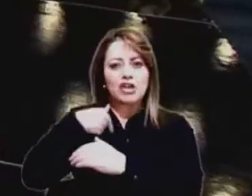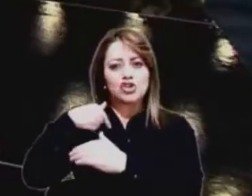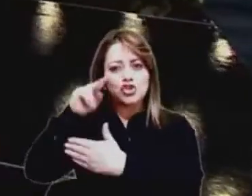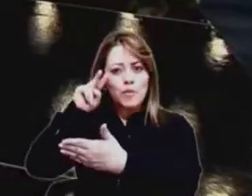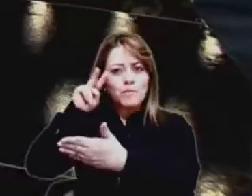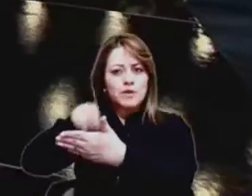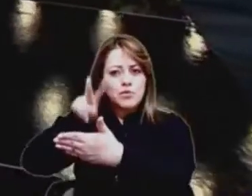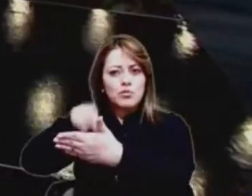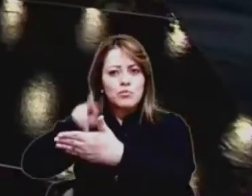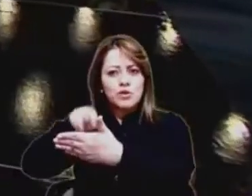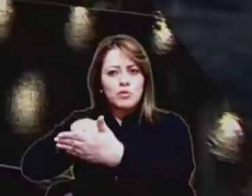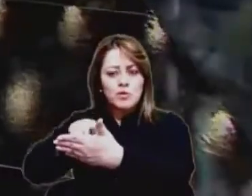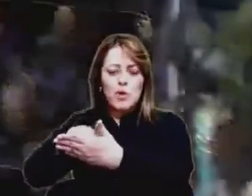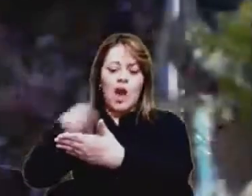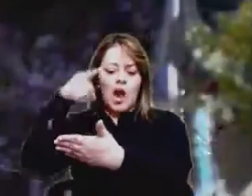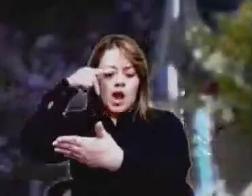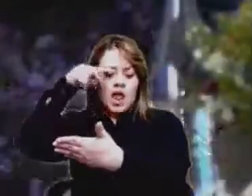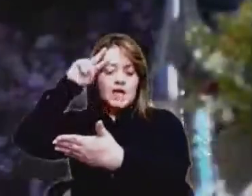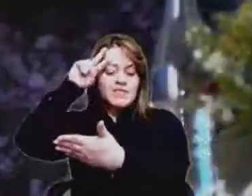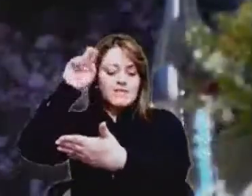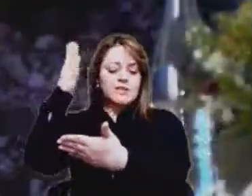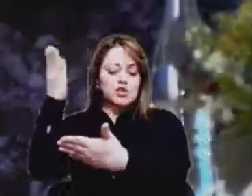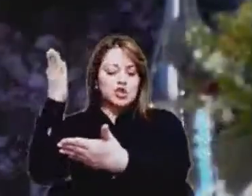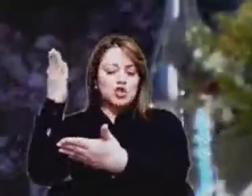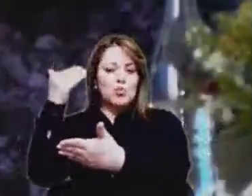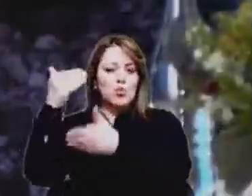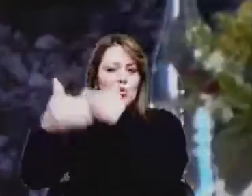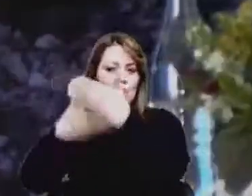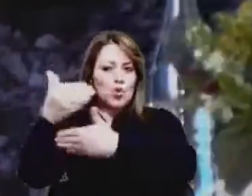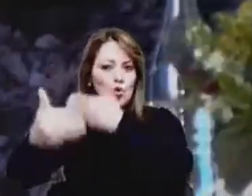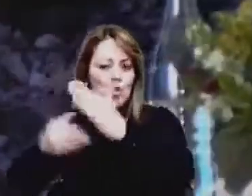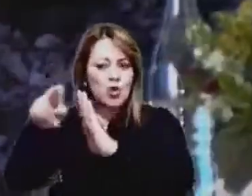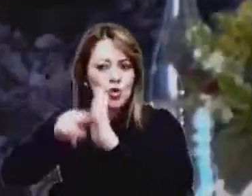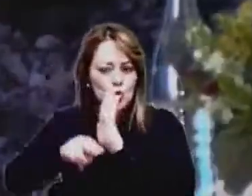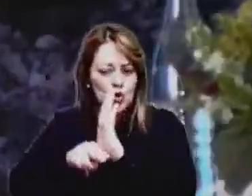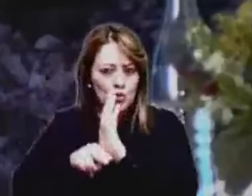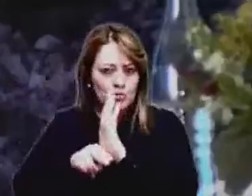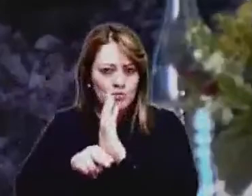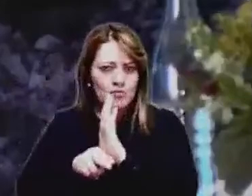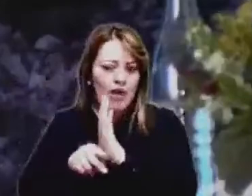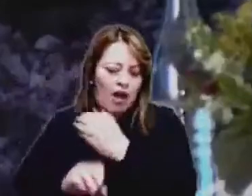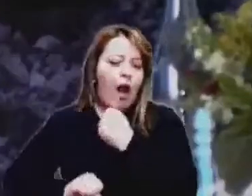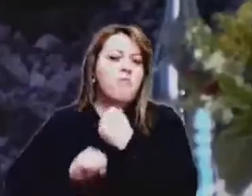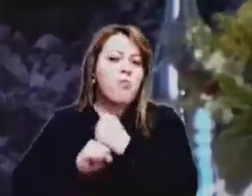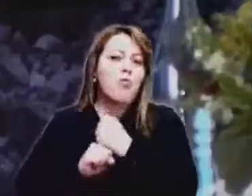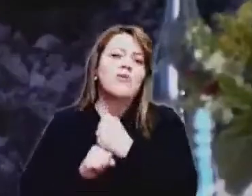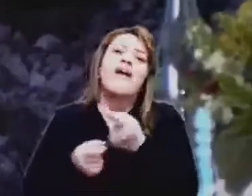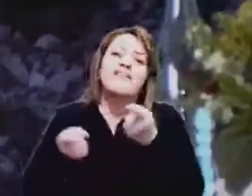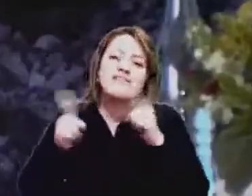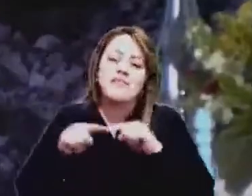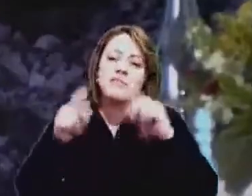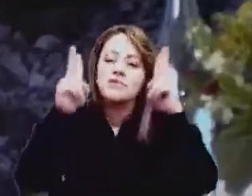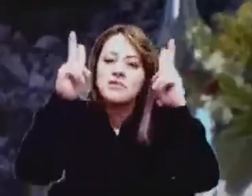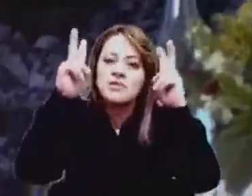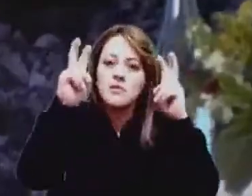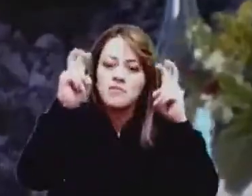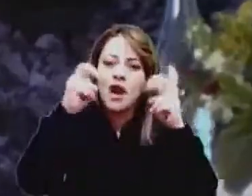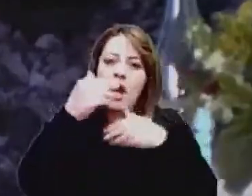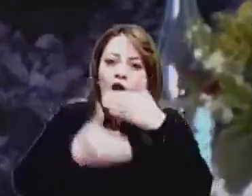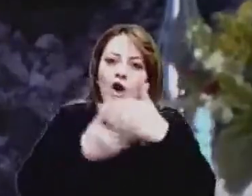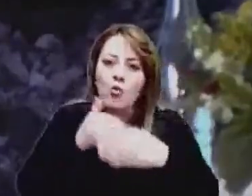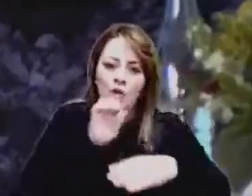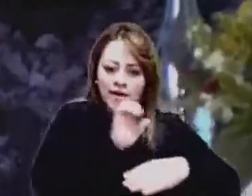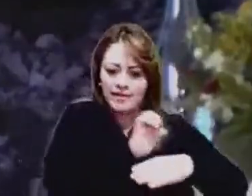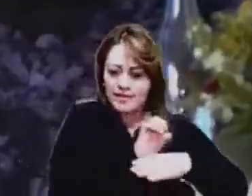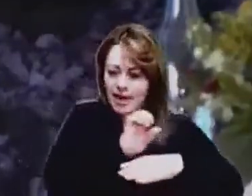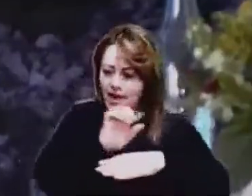norma ya un principio interpretación prejudicial sino meterse un poco en el tema y tratar de acercar a las partes para